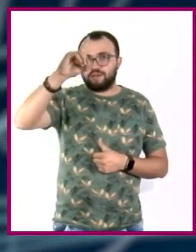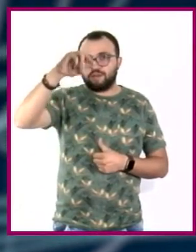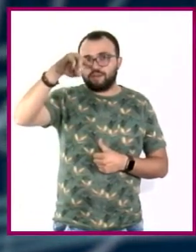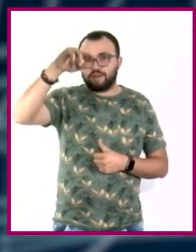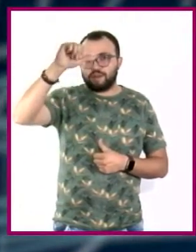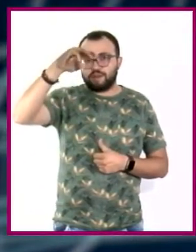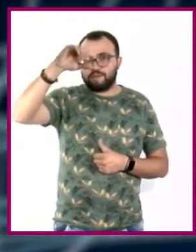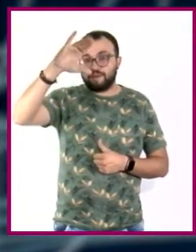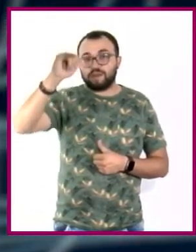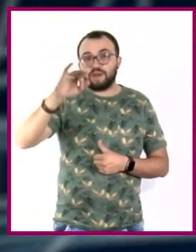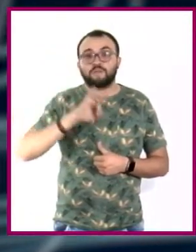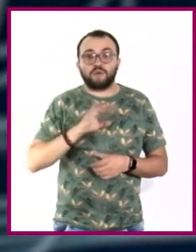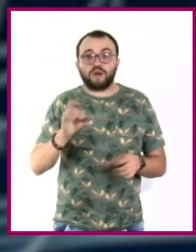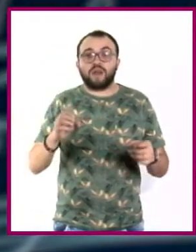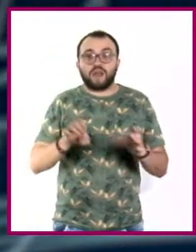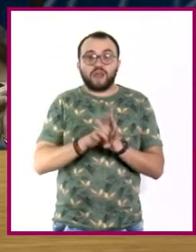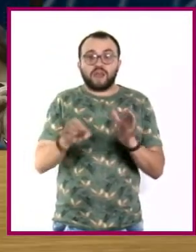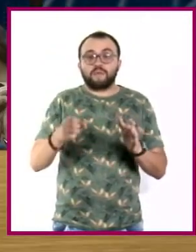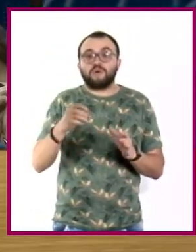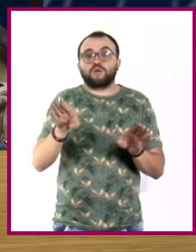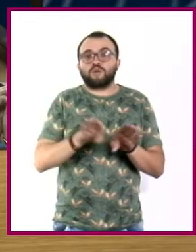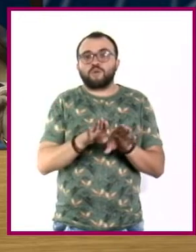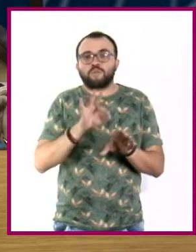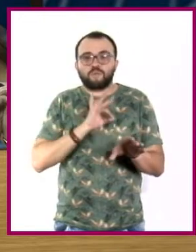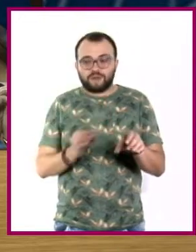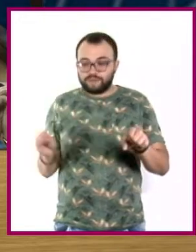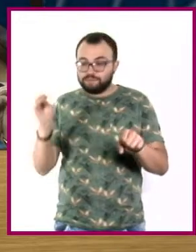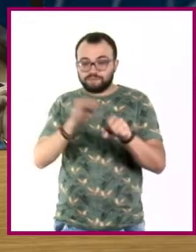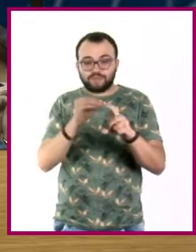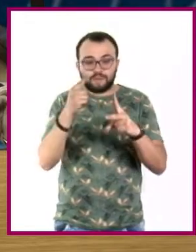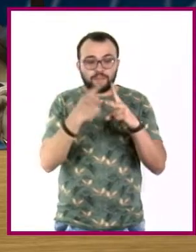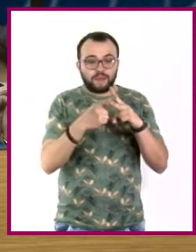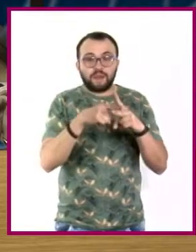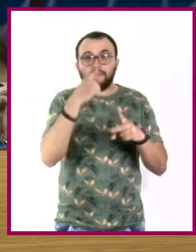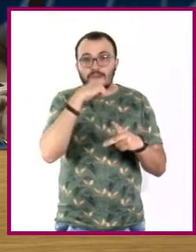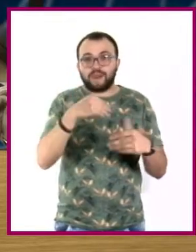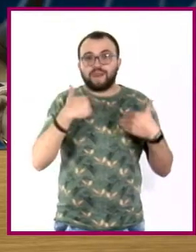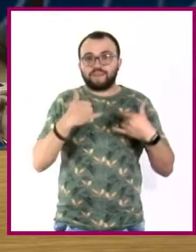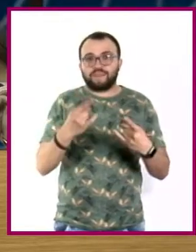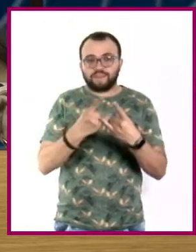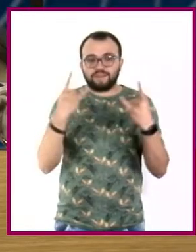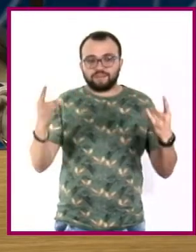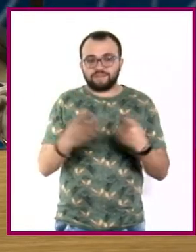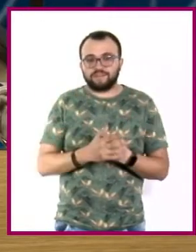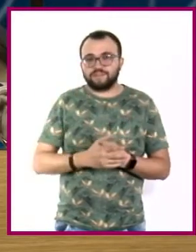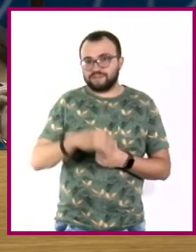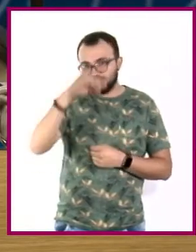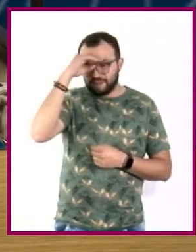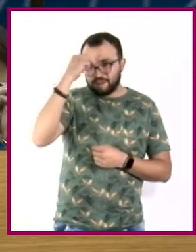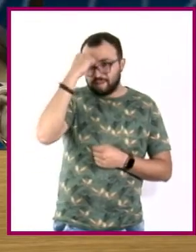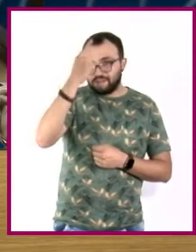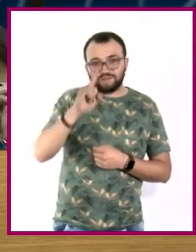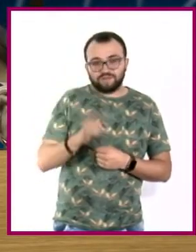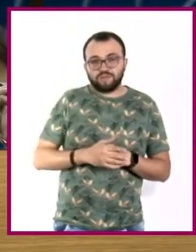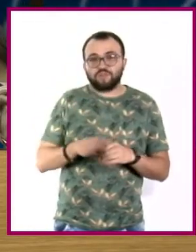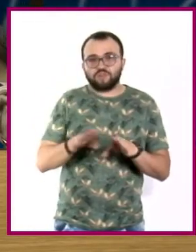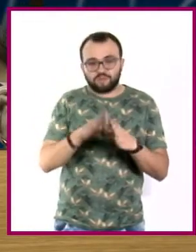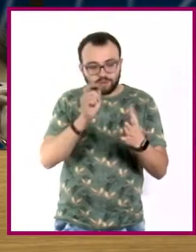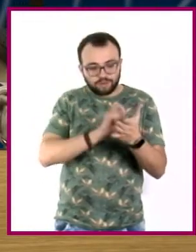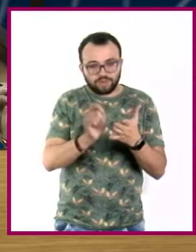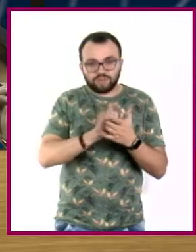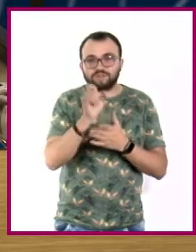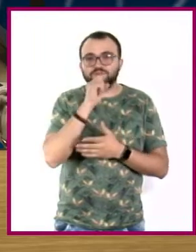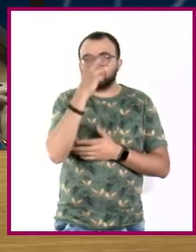las matemáticas para entender la historia. No suena a una tarea nada fácil. De hecho, describir una parte de la realidad con